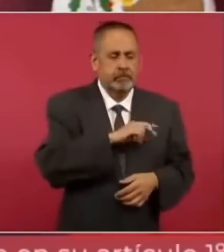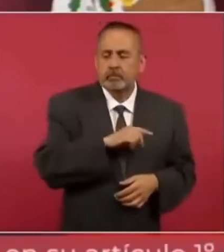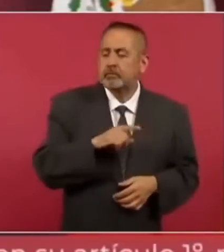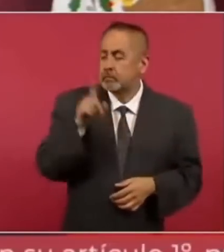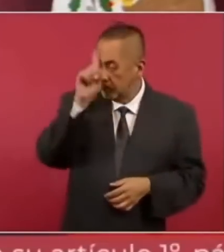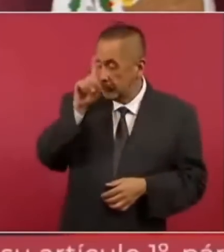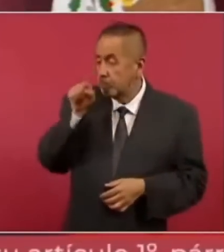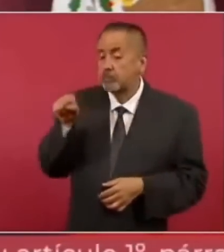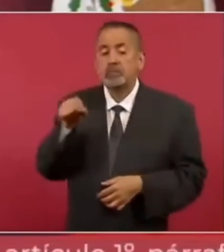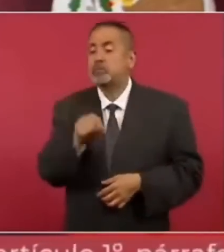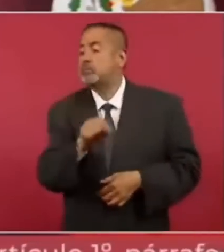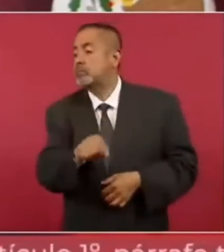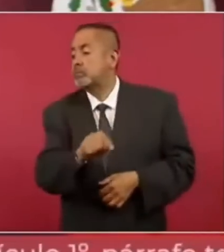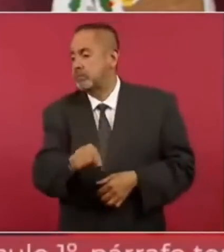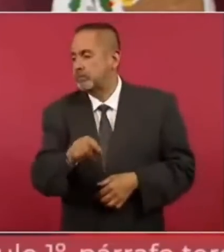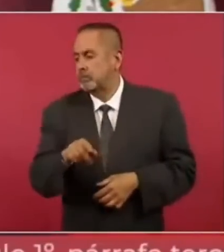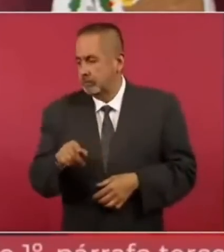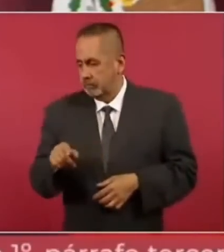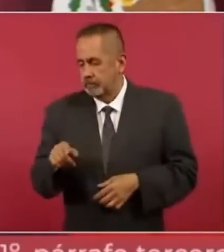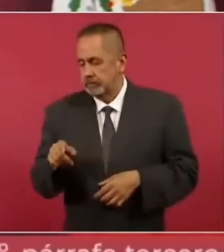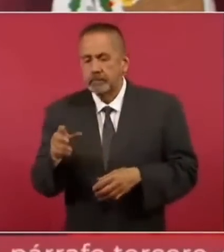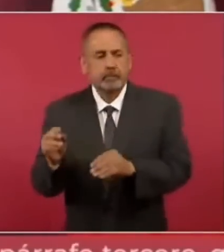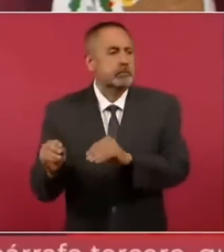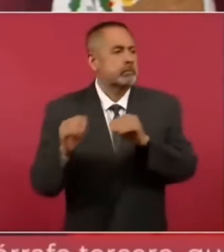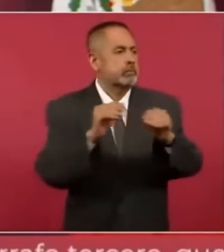ellos, y el pueblo les paga.